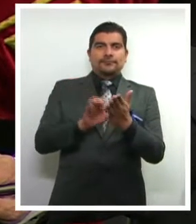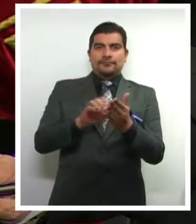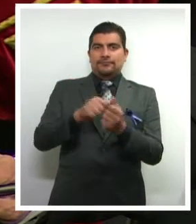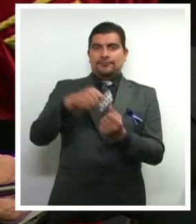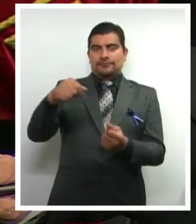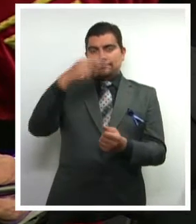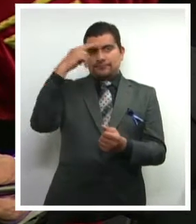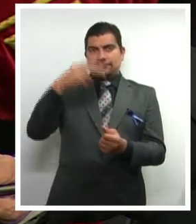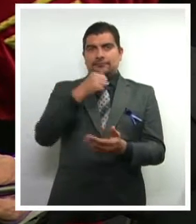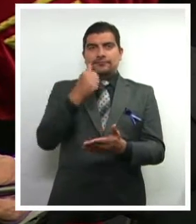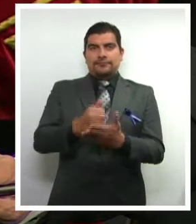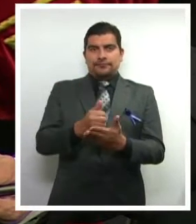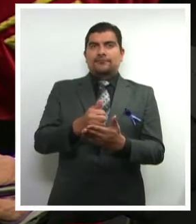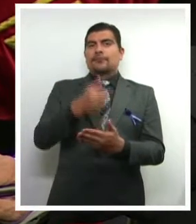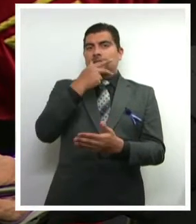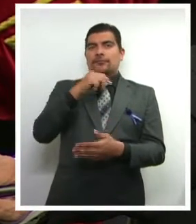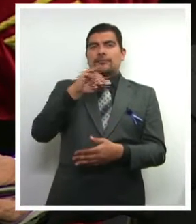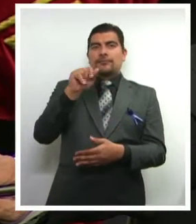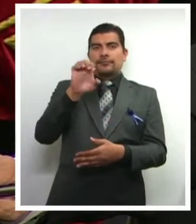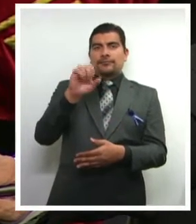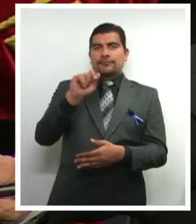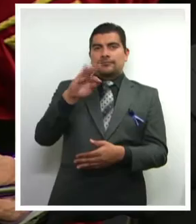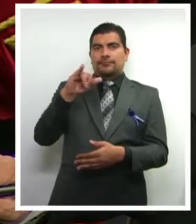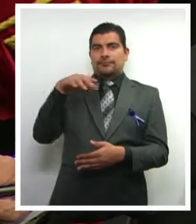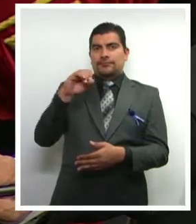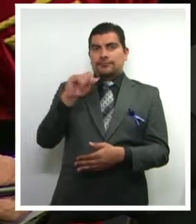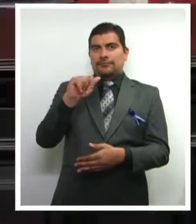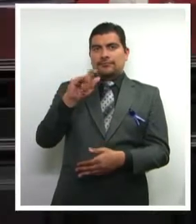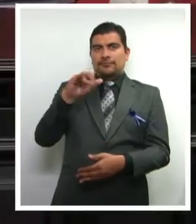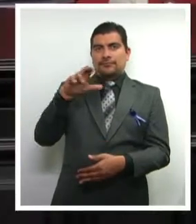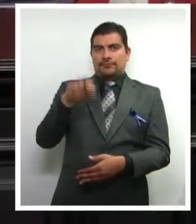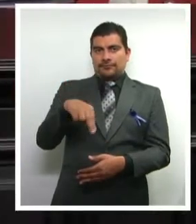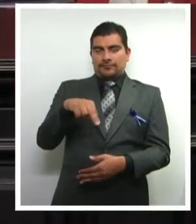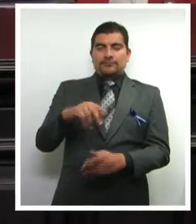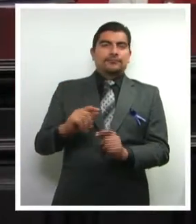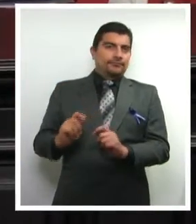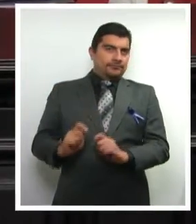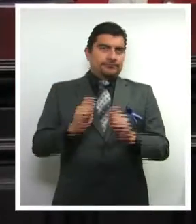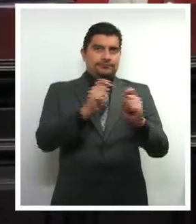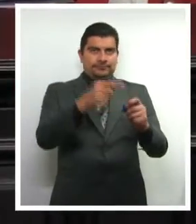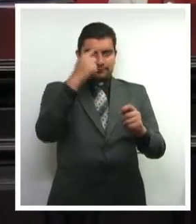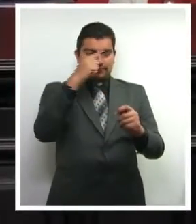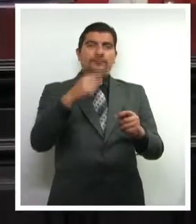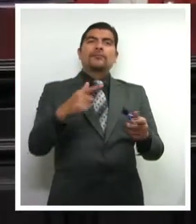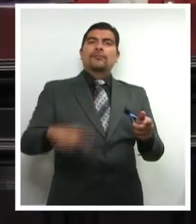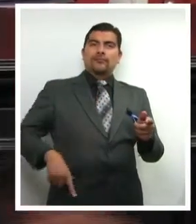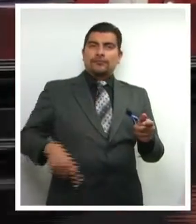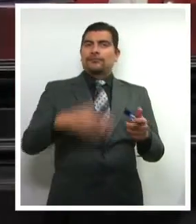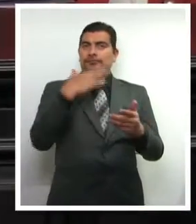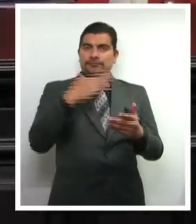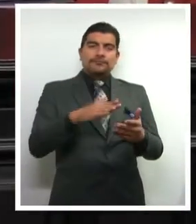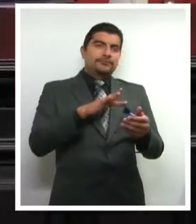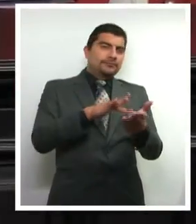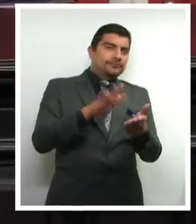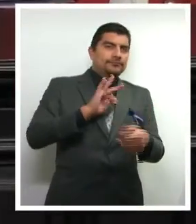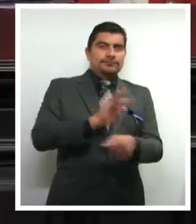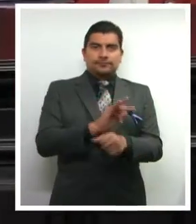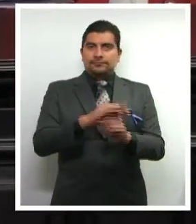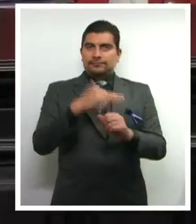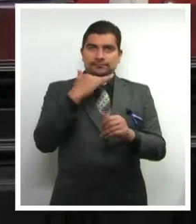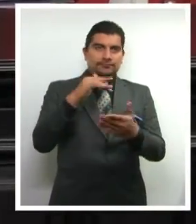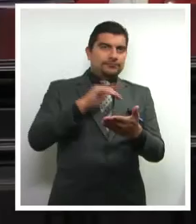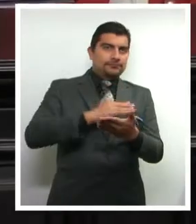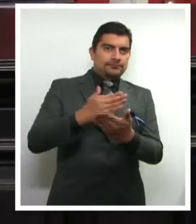presentada por José Francisco Albarrán Escobar. Túrnese a la Comisión de Buen Gobierno, Combate a la Corrupción y Régimen